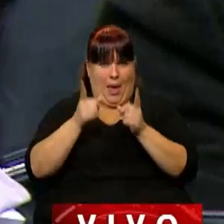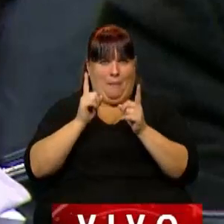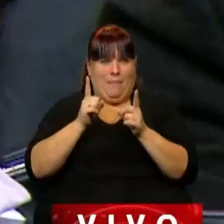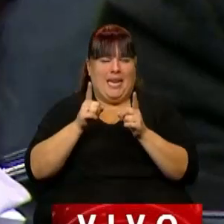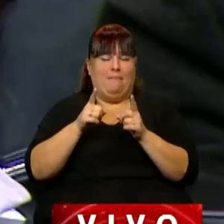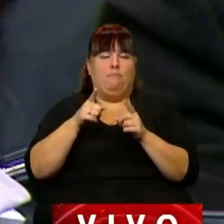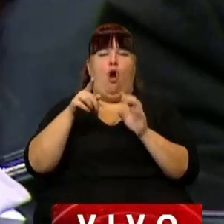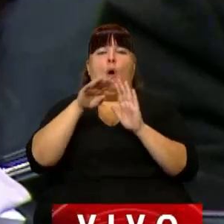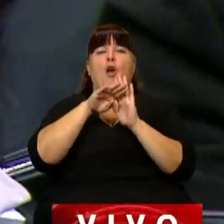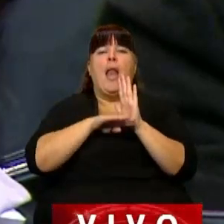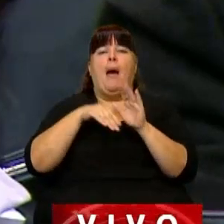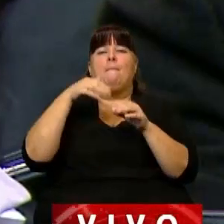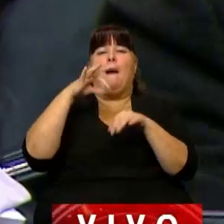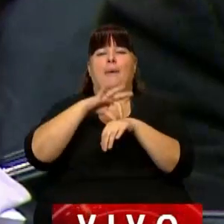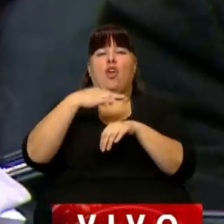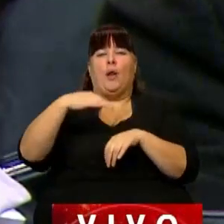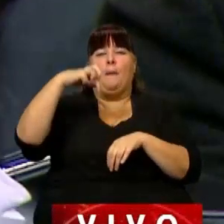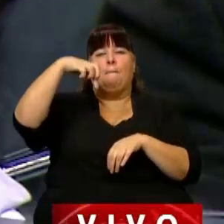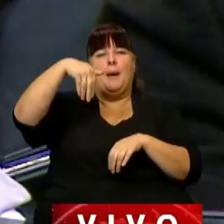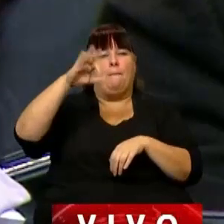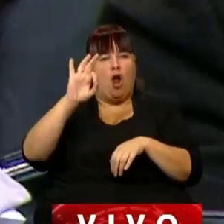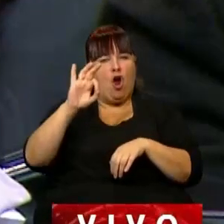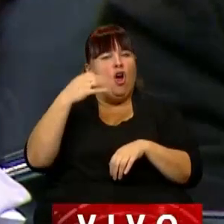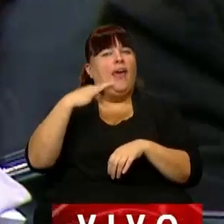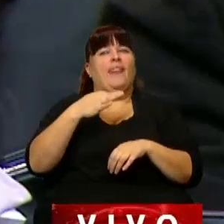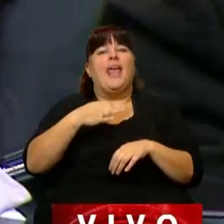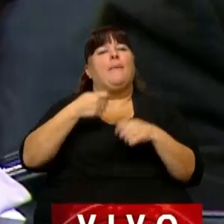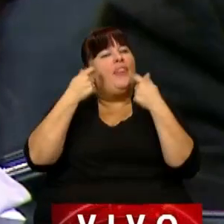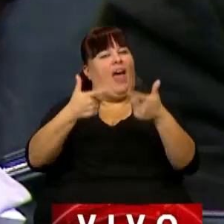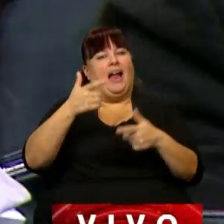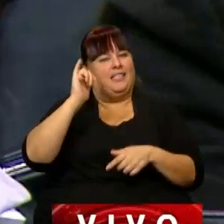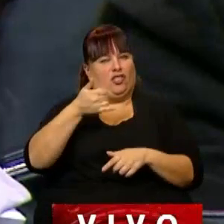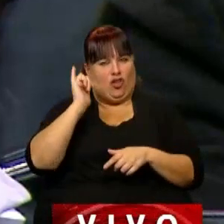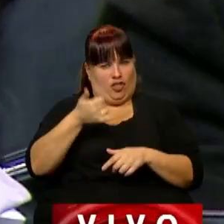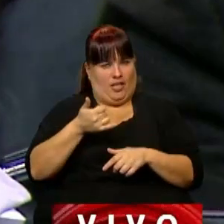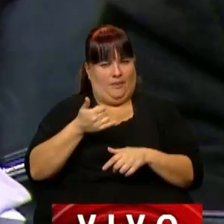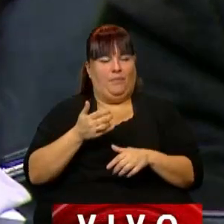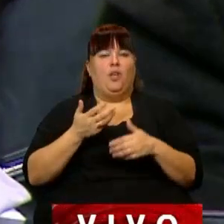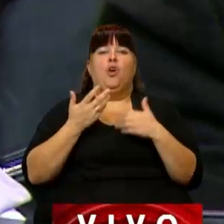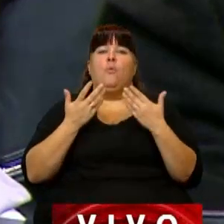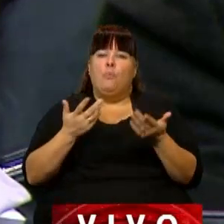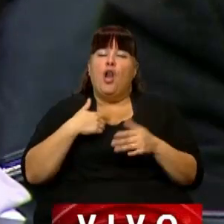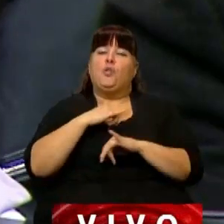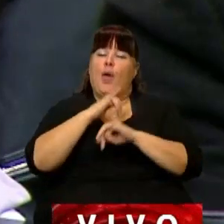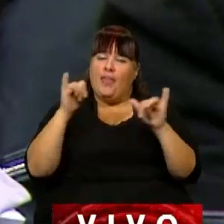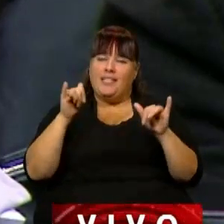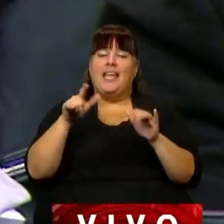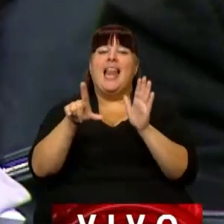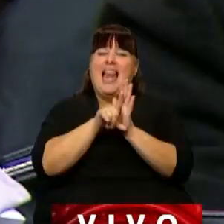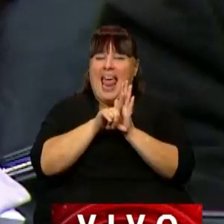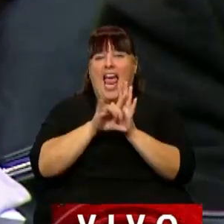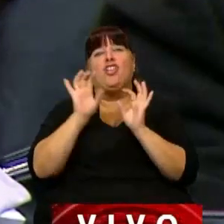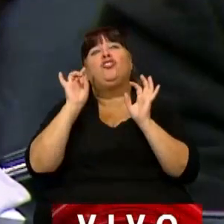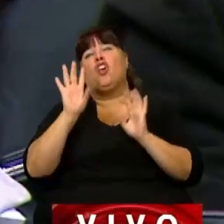el mismo programa médico obligatorio, deberían garantizar. Por eso también quiero decirle que con la ley